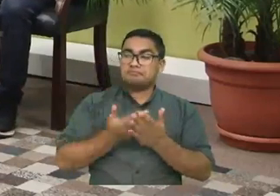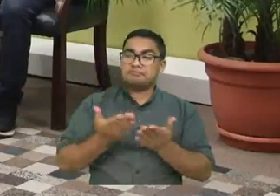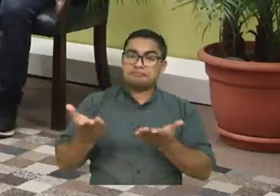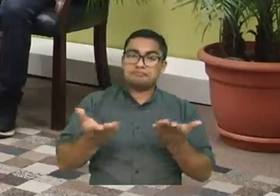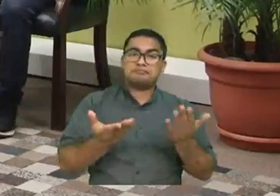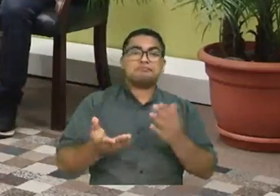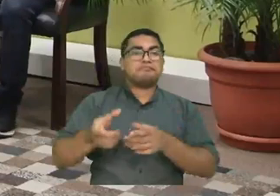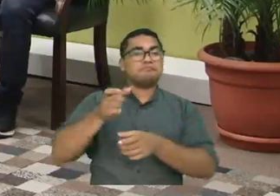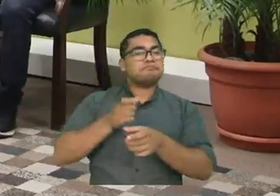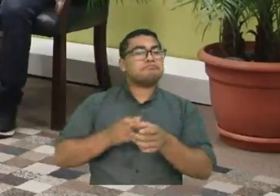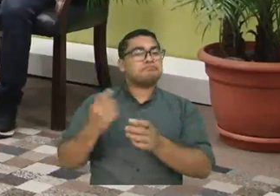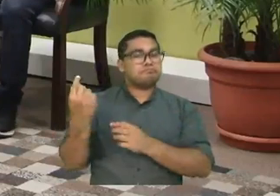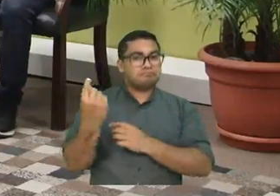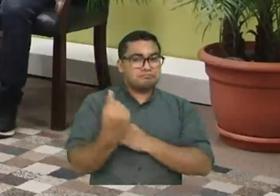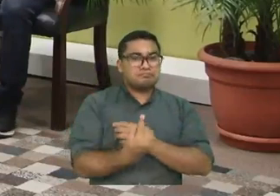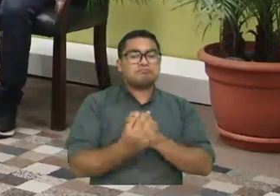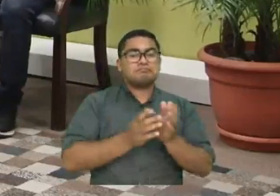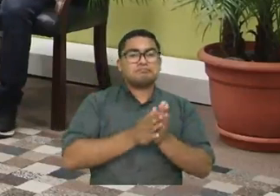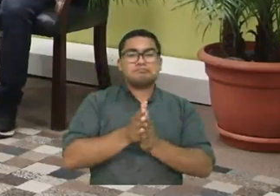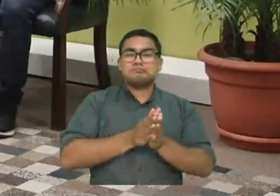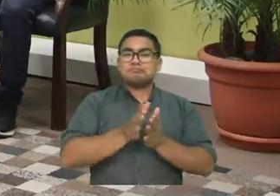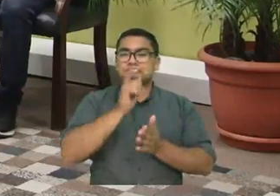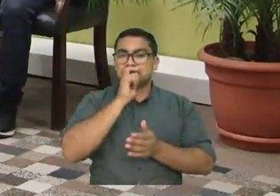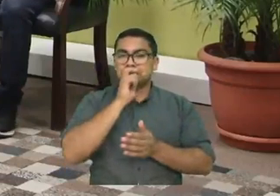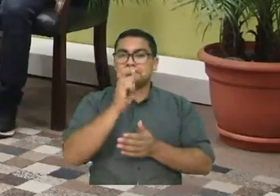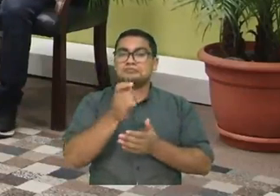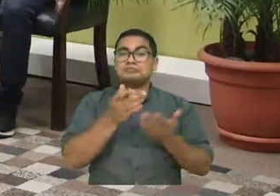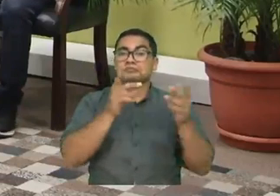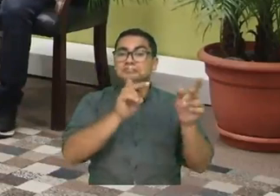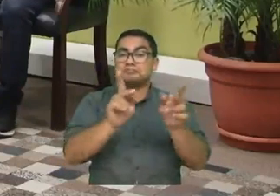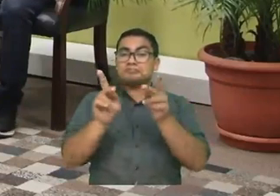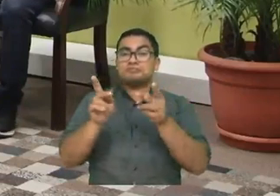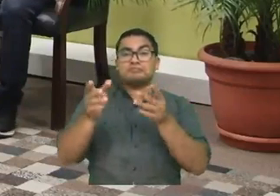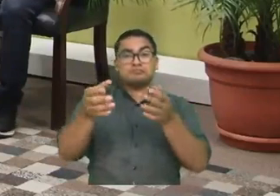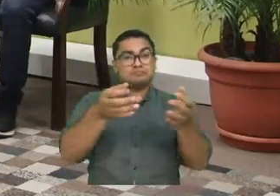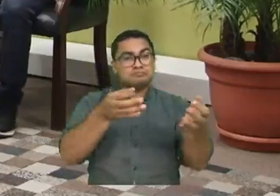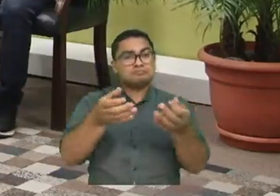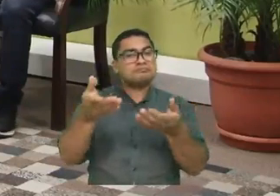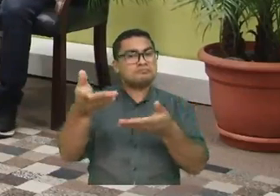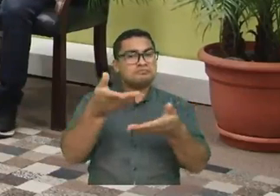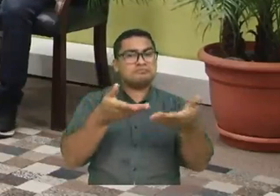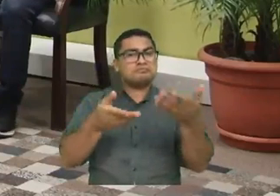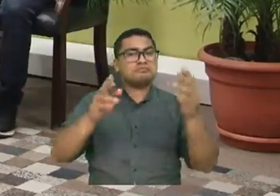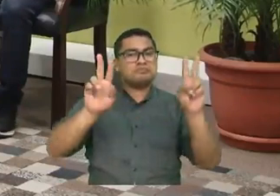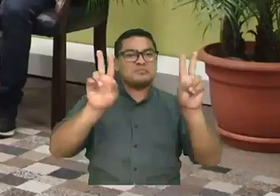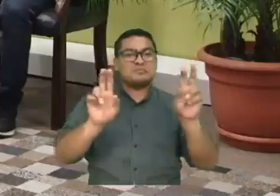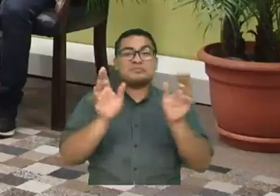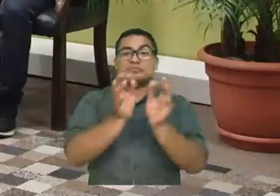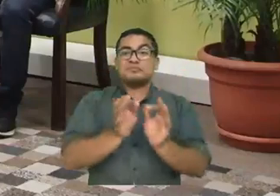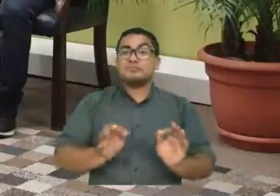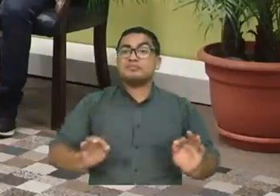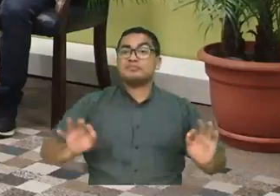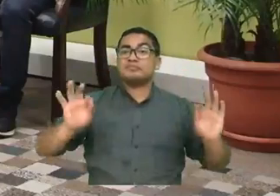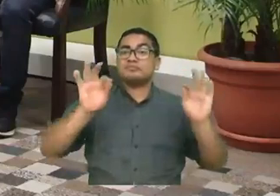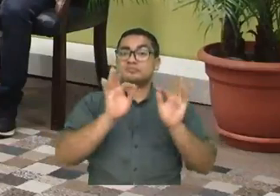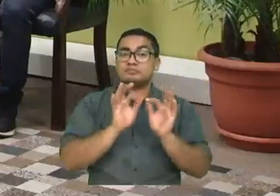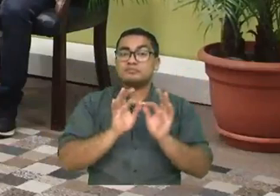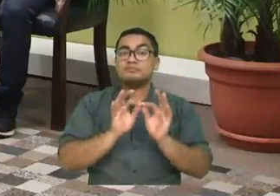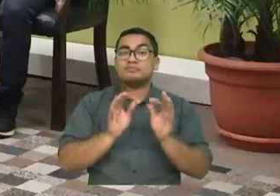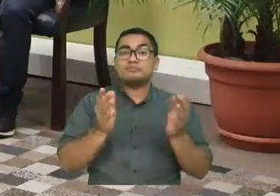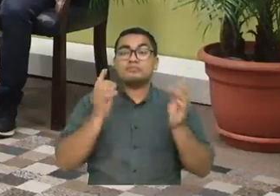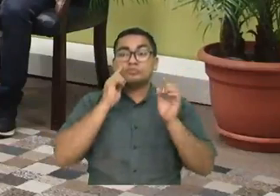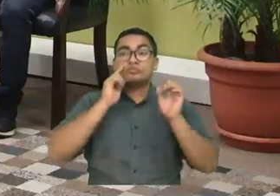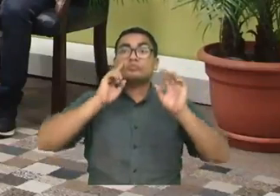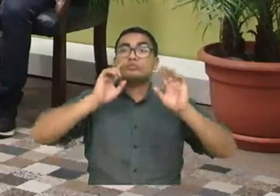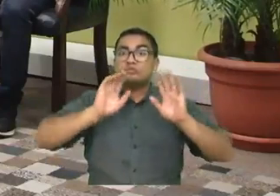nosotros venimos con gusto siempre a compartir con la población, ¿verdad?, estos temas que son importantes, sobre todo en el aspecto de